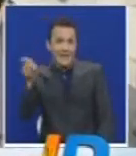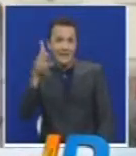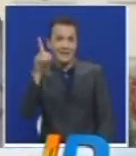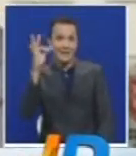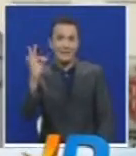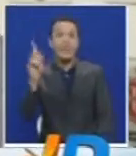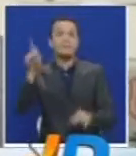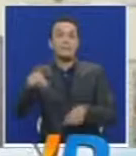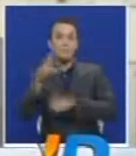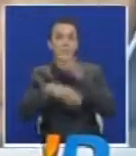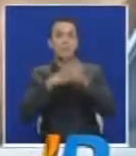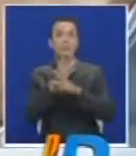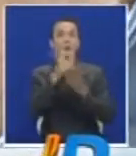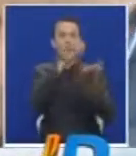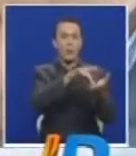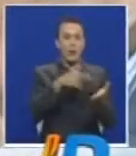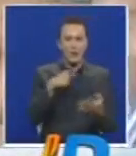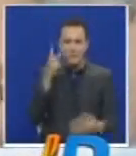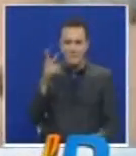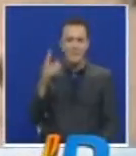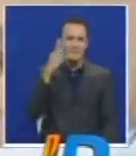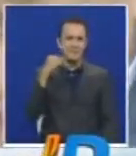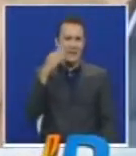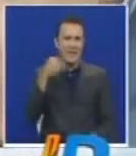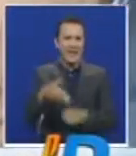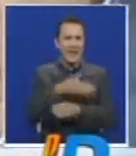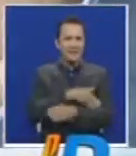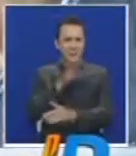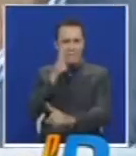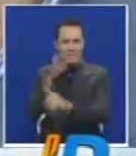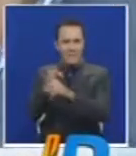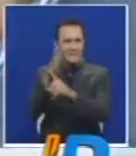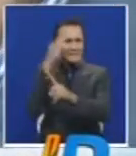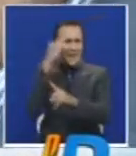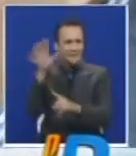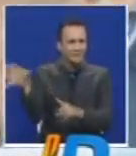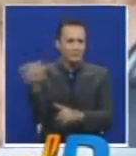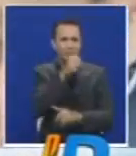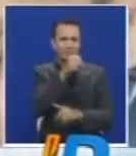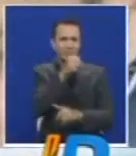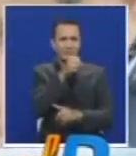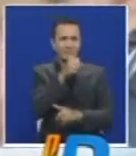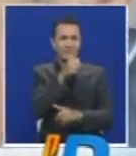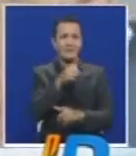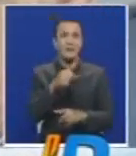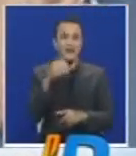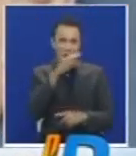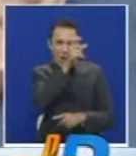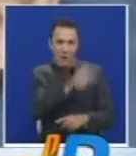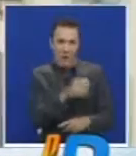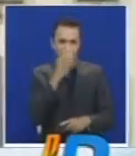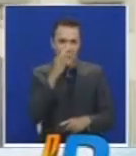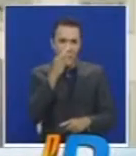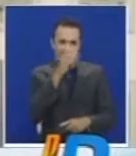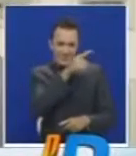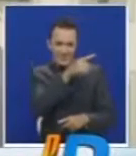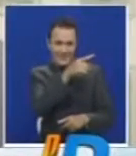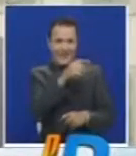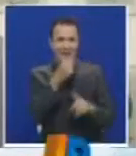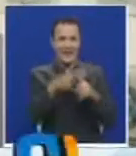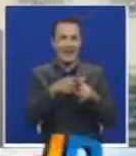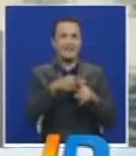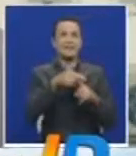prácticamente un año atrás ya le había echado el ojo y seguía su carrera. Y cuando Honduras terminó su participación en el Mundial